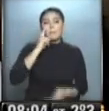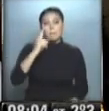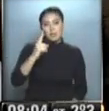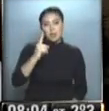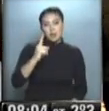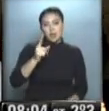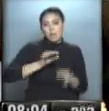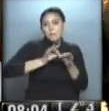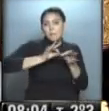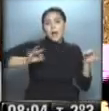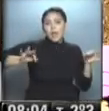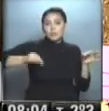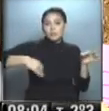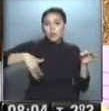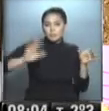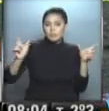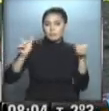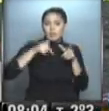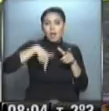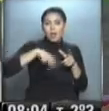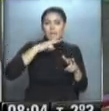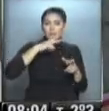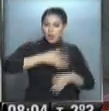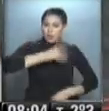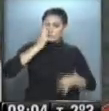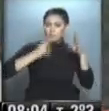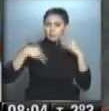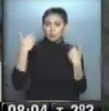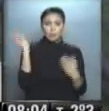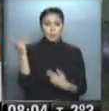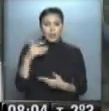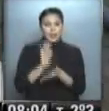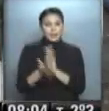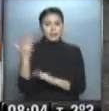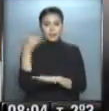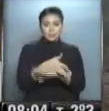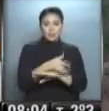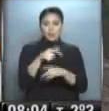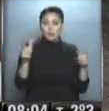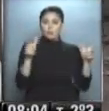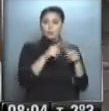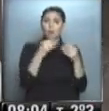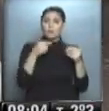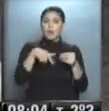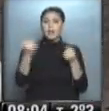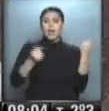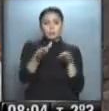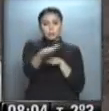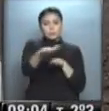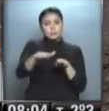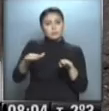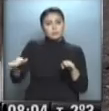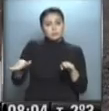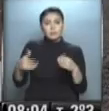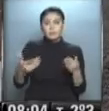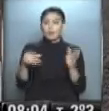1000 metros de espacios que son verdes, públicos, de acceso gratuito para todo el mundo, porque se va a hacer un estacionamiento. Y esto